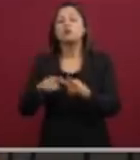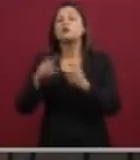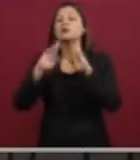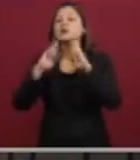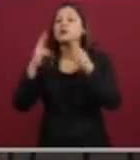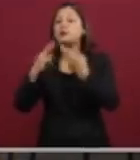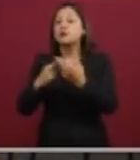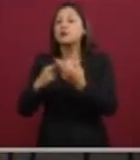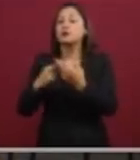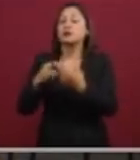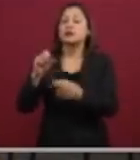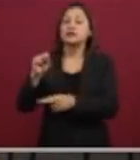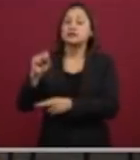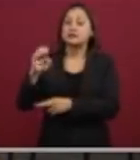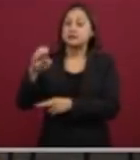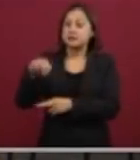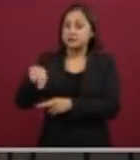y